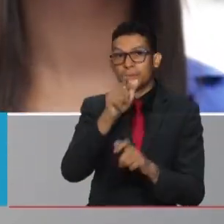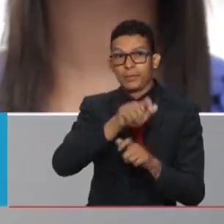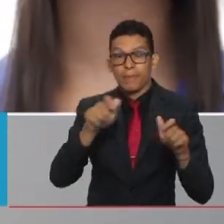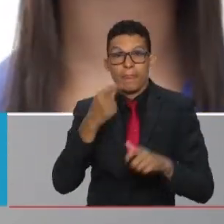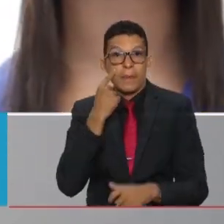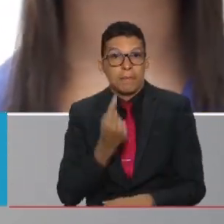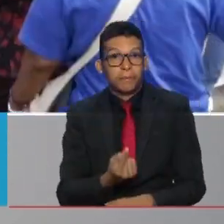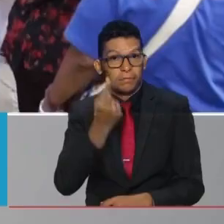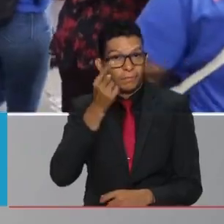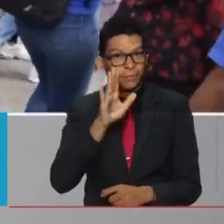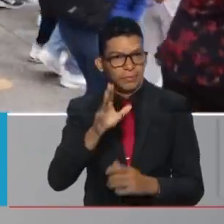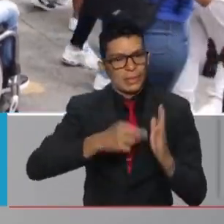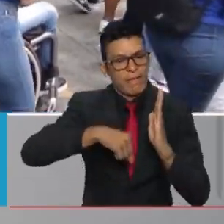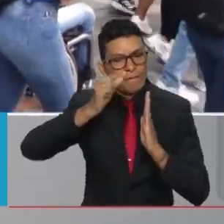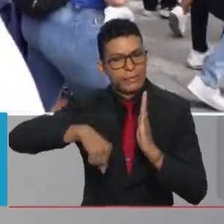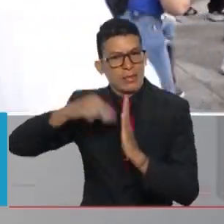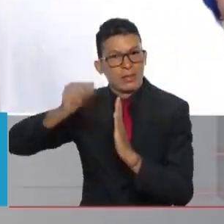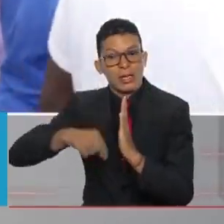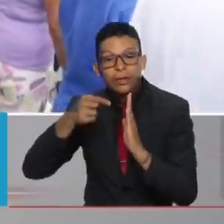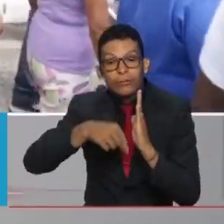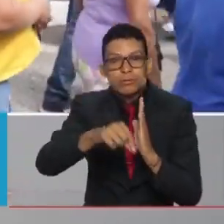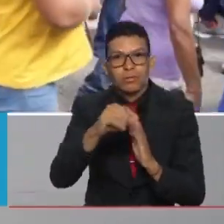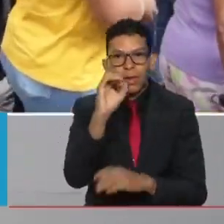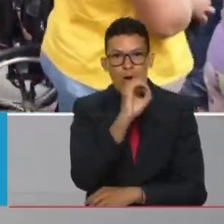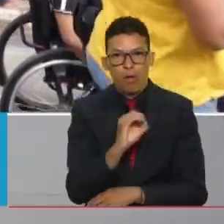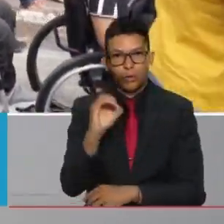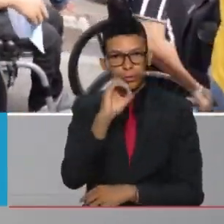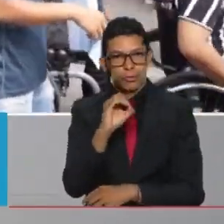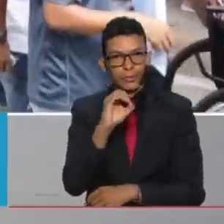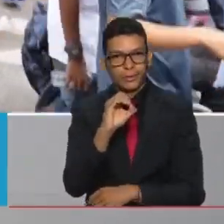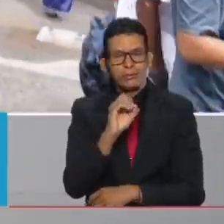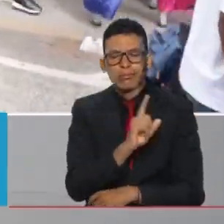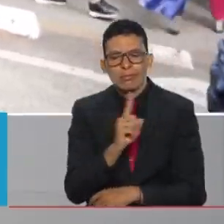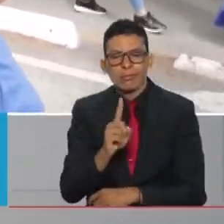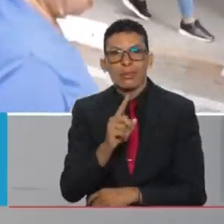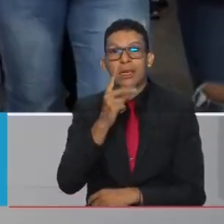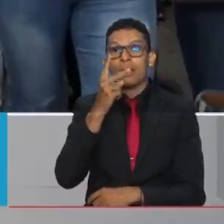ser oficializada por firmas para octubre próximo. Son